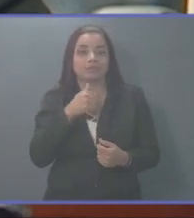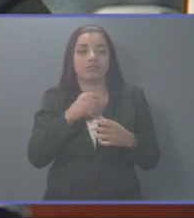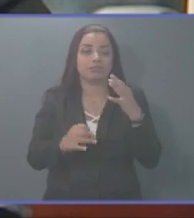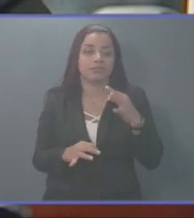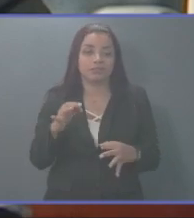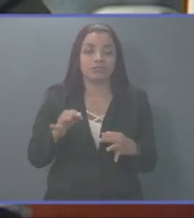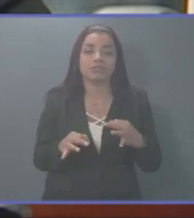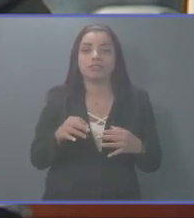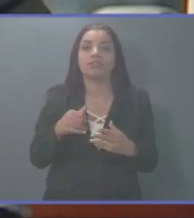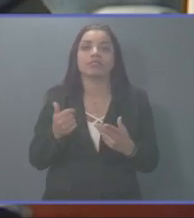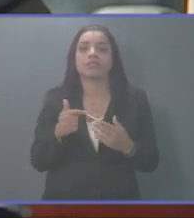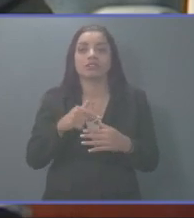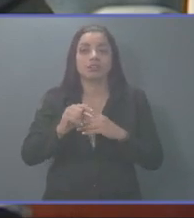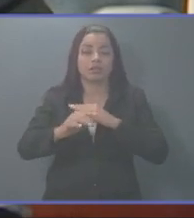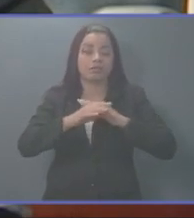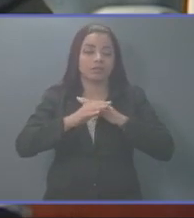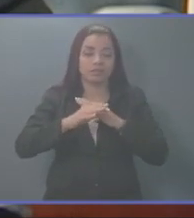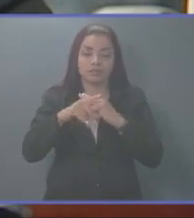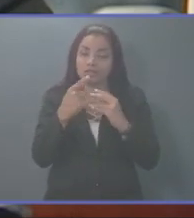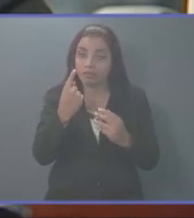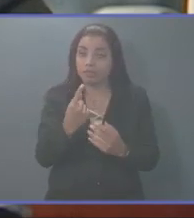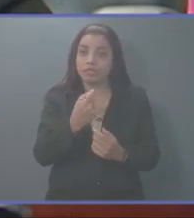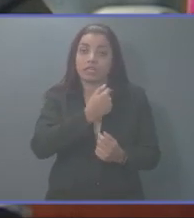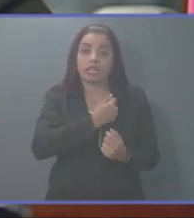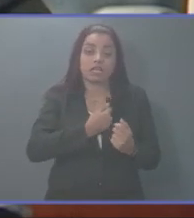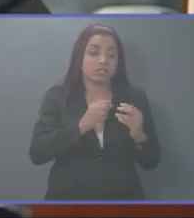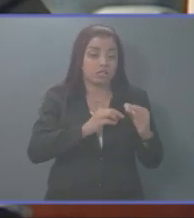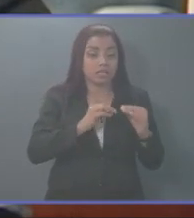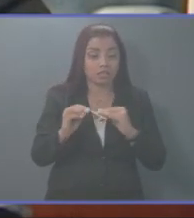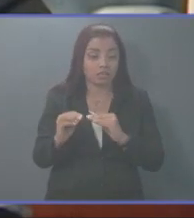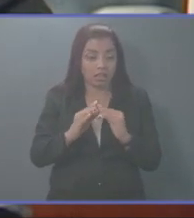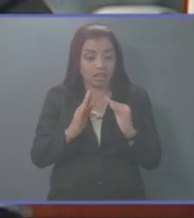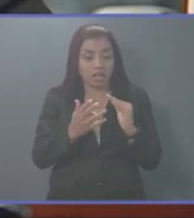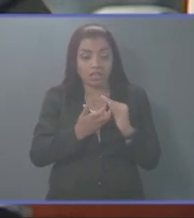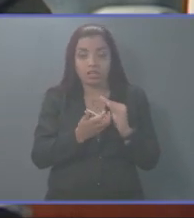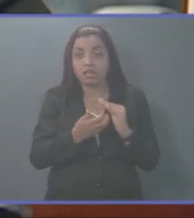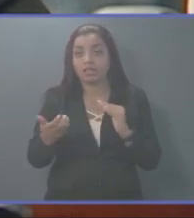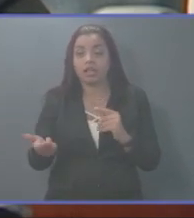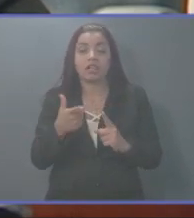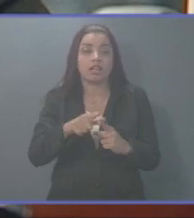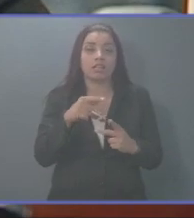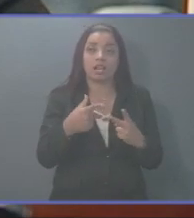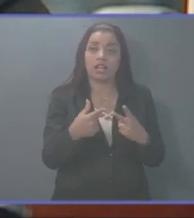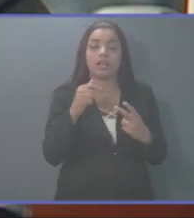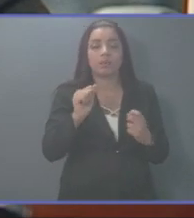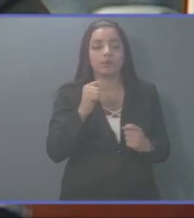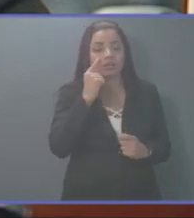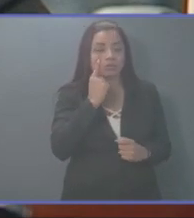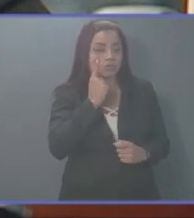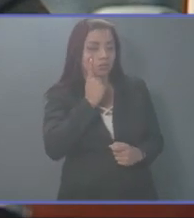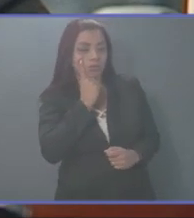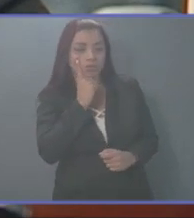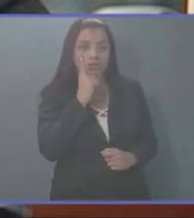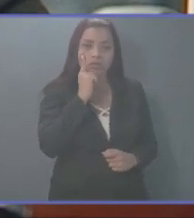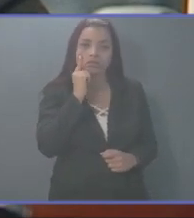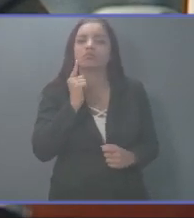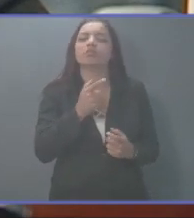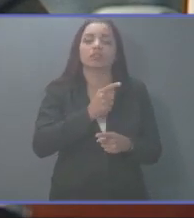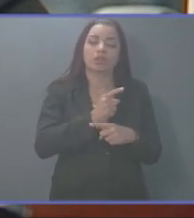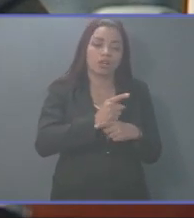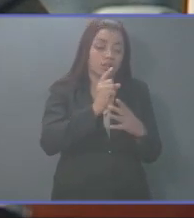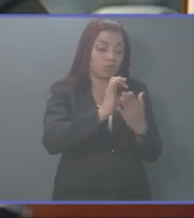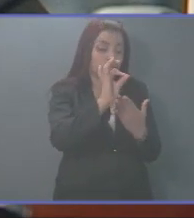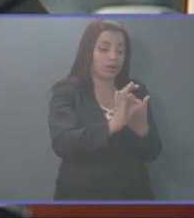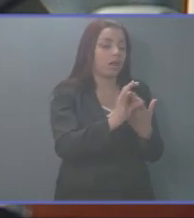Seguridad Pública para la atención y protección de personas desplazadas internamente. G, supervisar el correcto funcionamiento y desempeño de sus programas